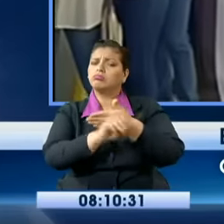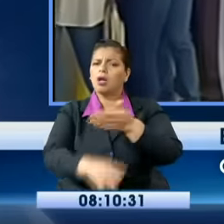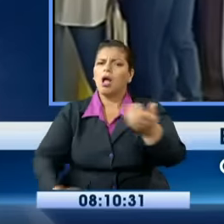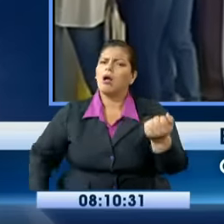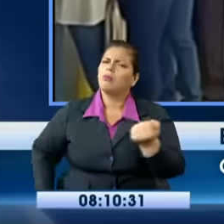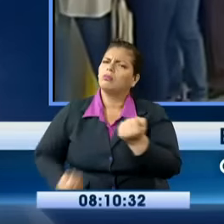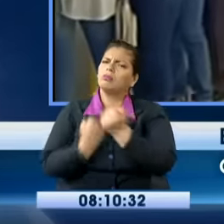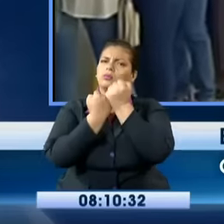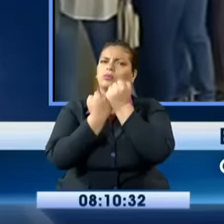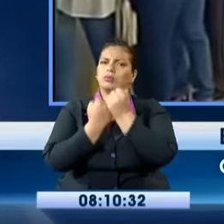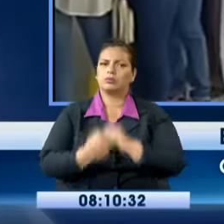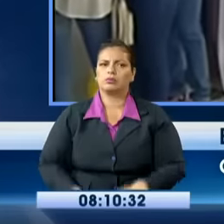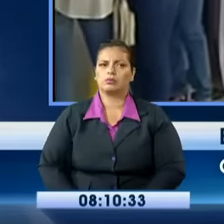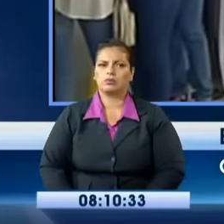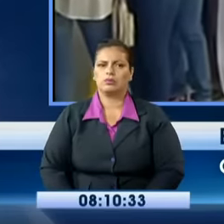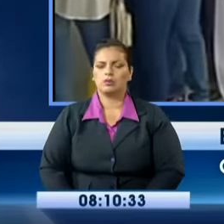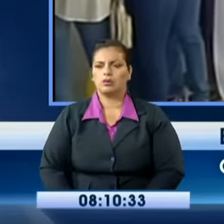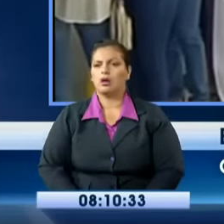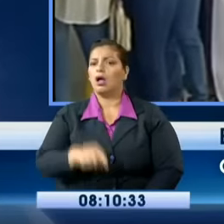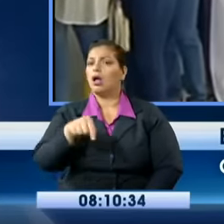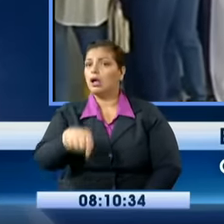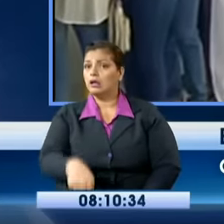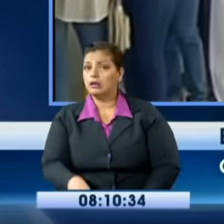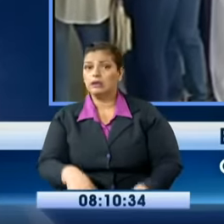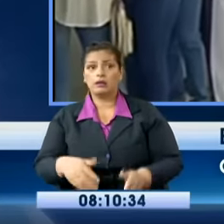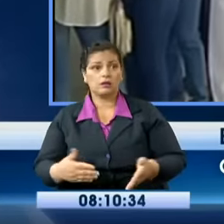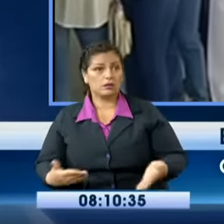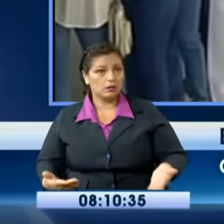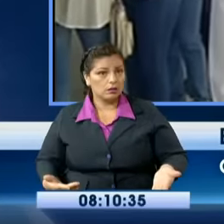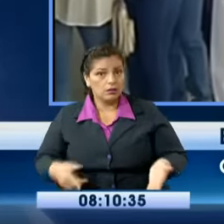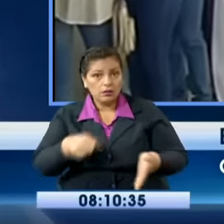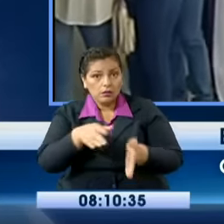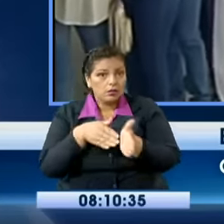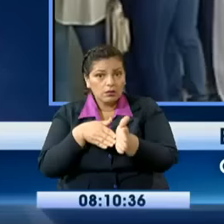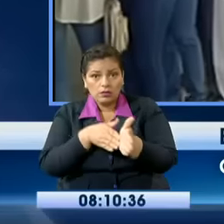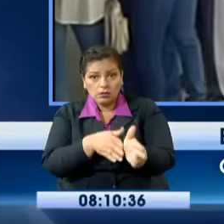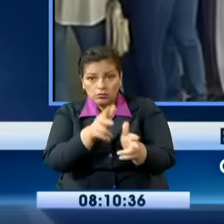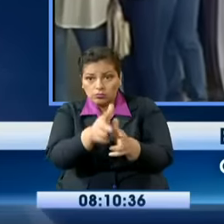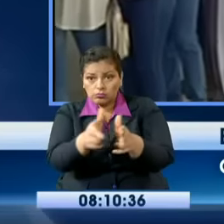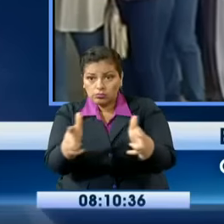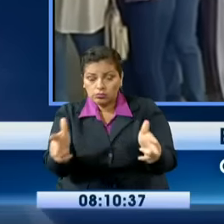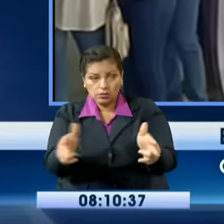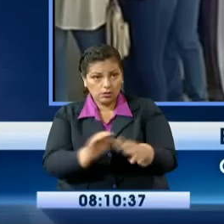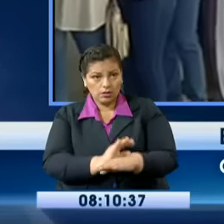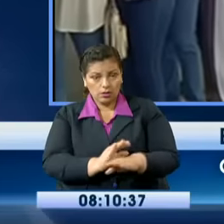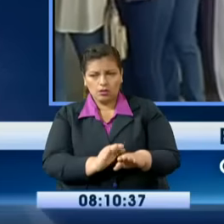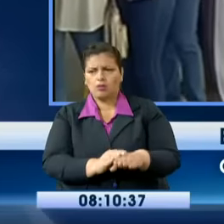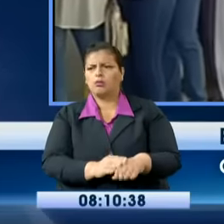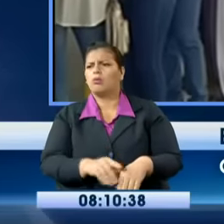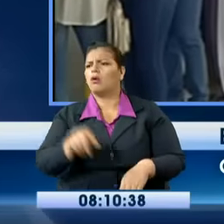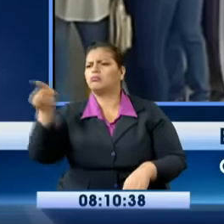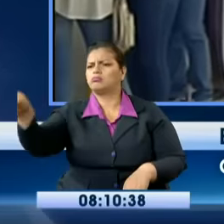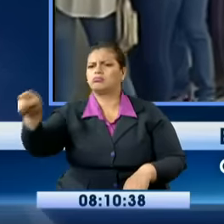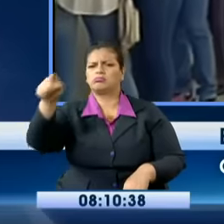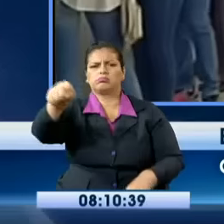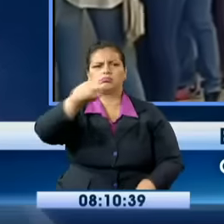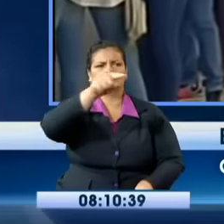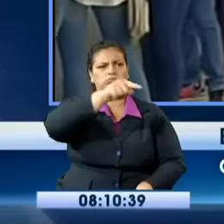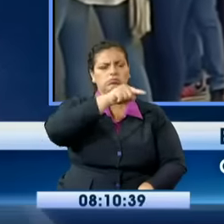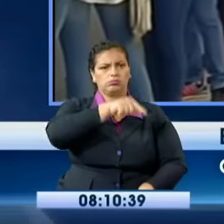además debería ser extendida a todo el sistema de transportación pública. Por supuesto, porque este tipo de cosas suceden en todo tipo